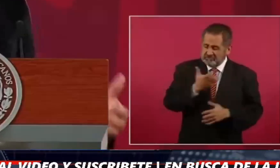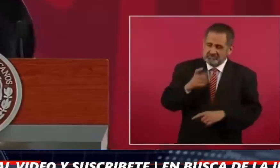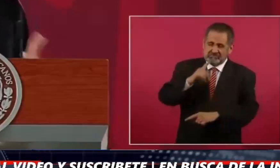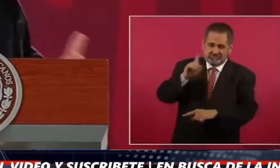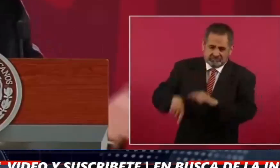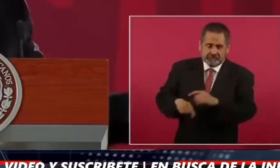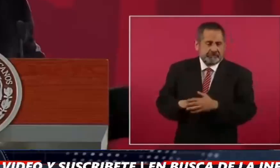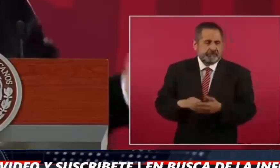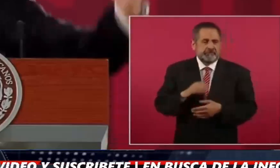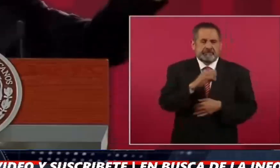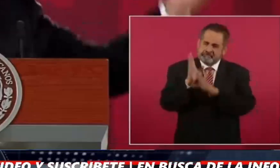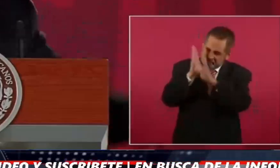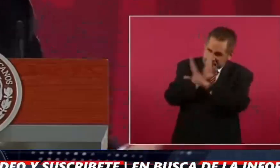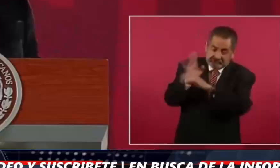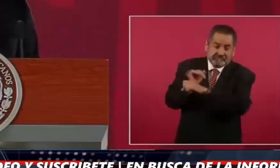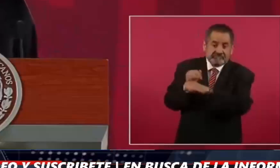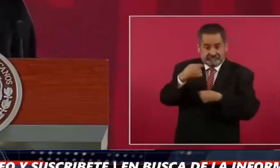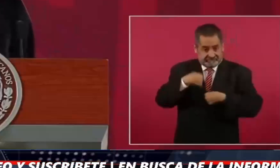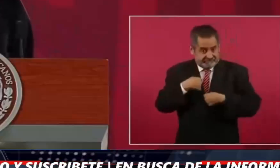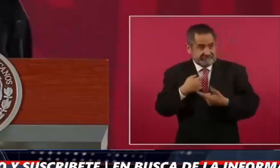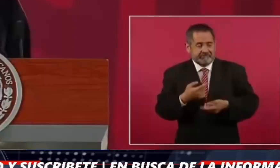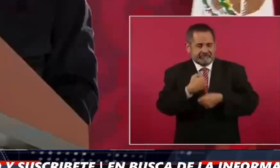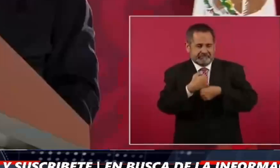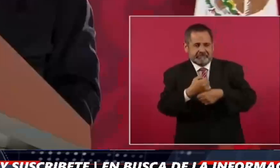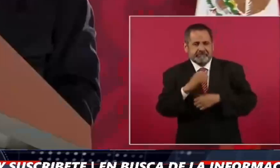y el CISEN y todo.